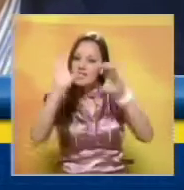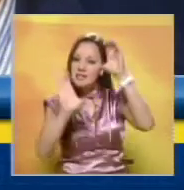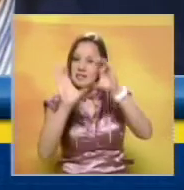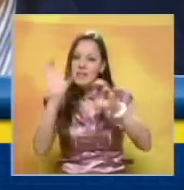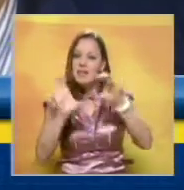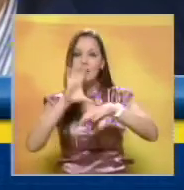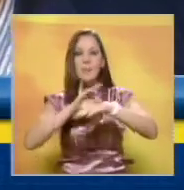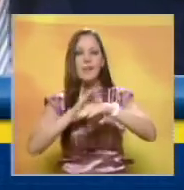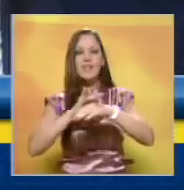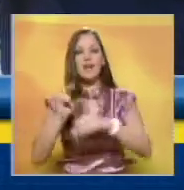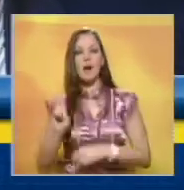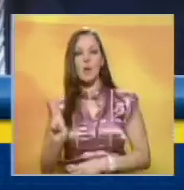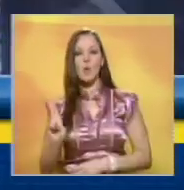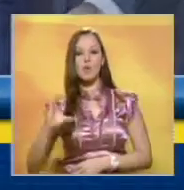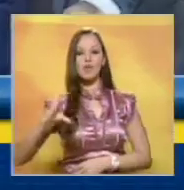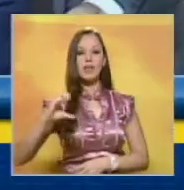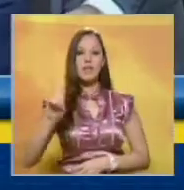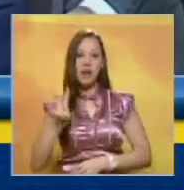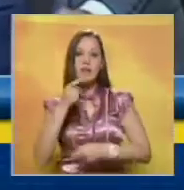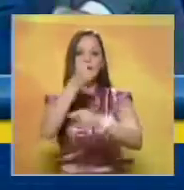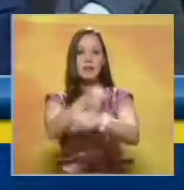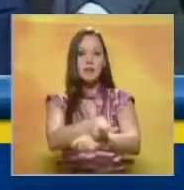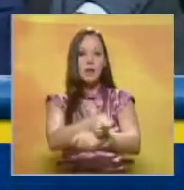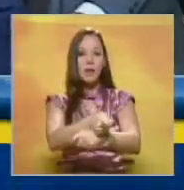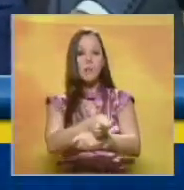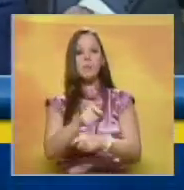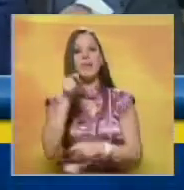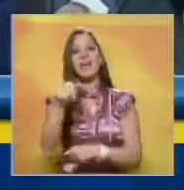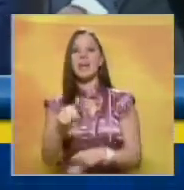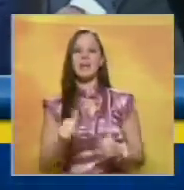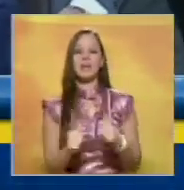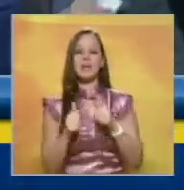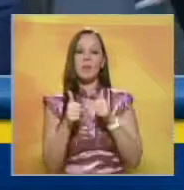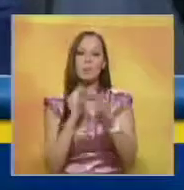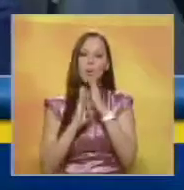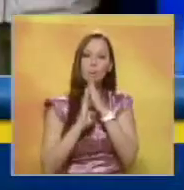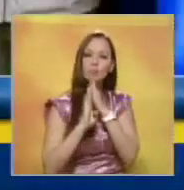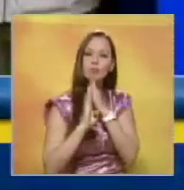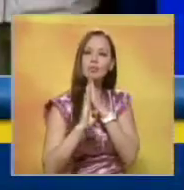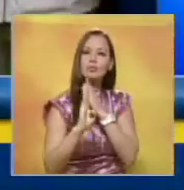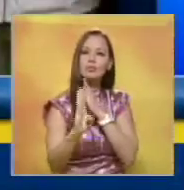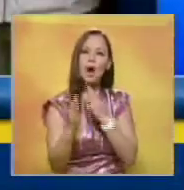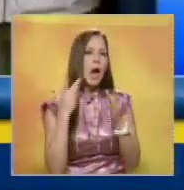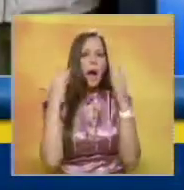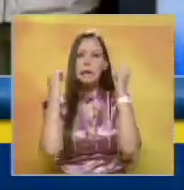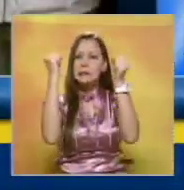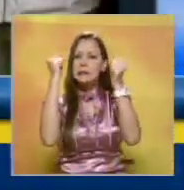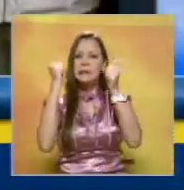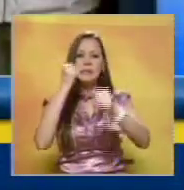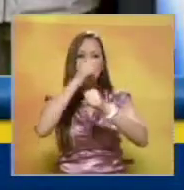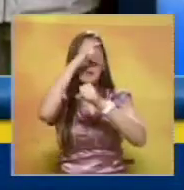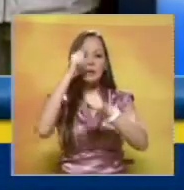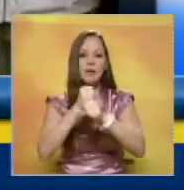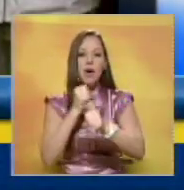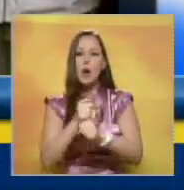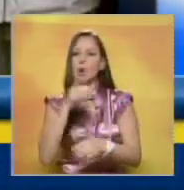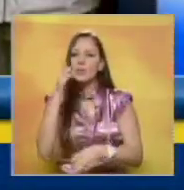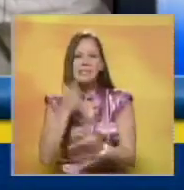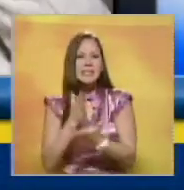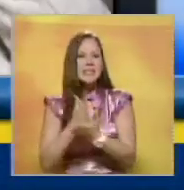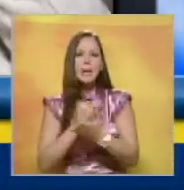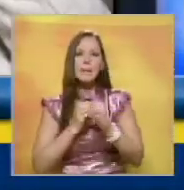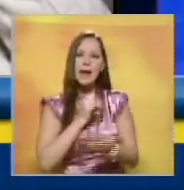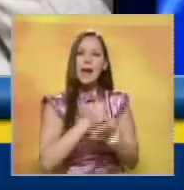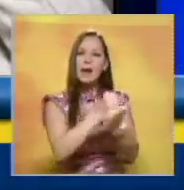Universidad Central de Venezuela. Sería el comienzo de una larga y exitosa trayectoria, siempre motivada por el bien del prójimo, y